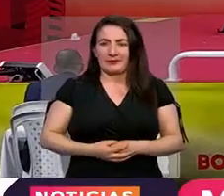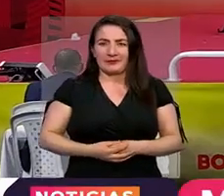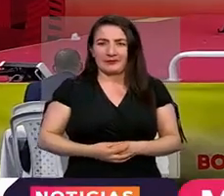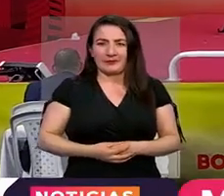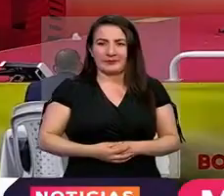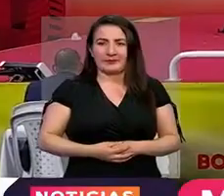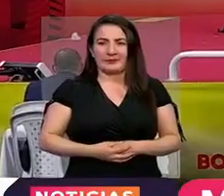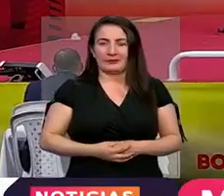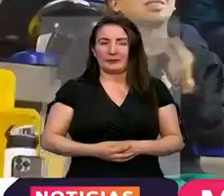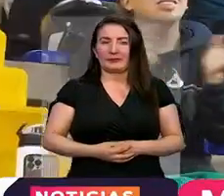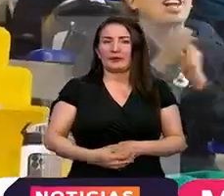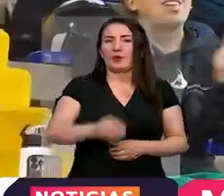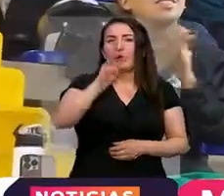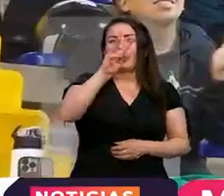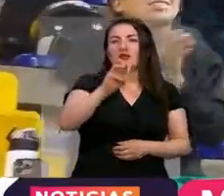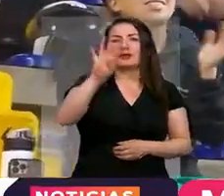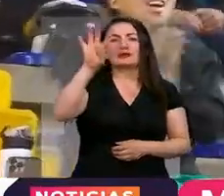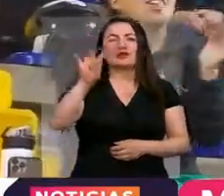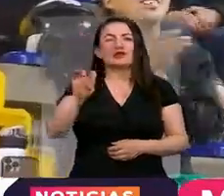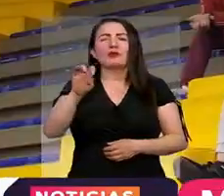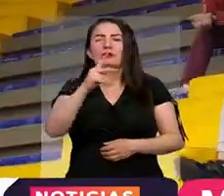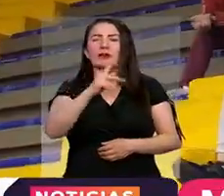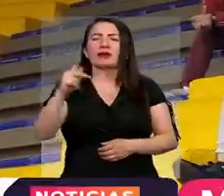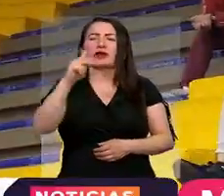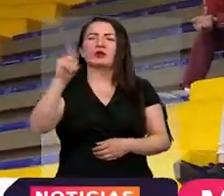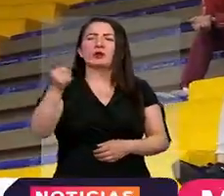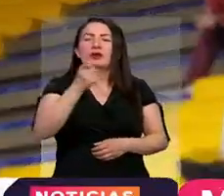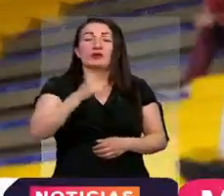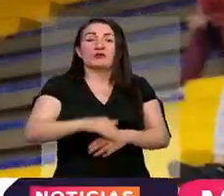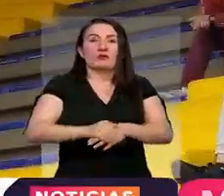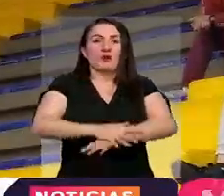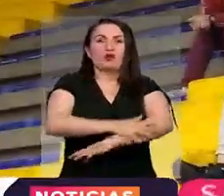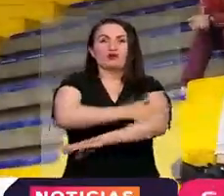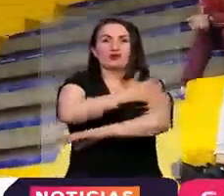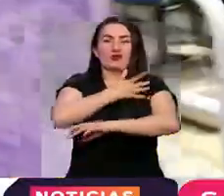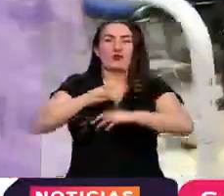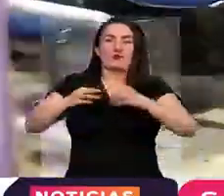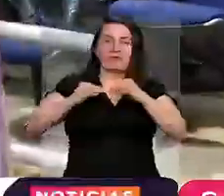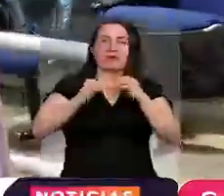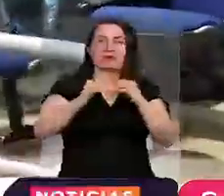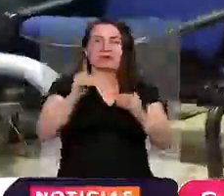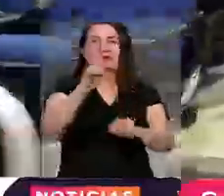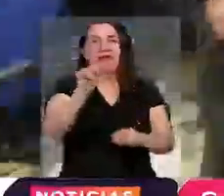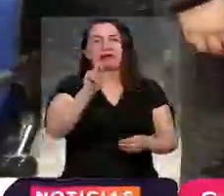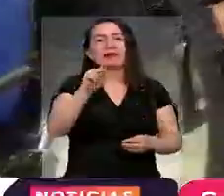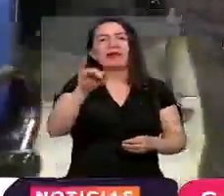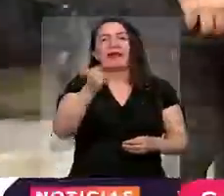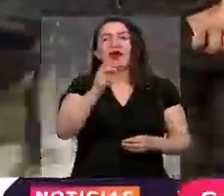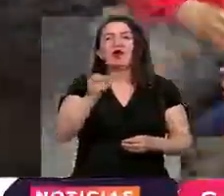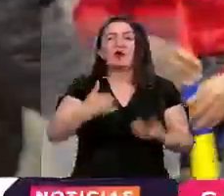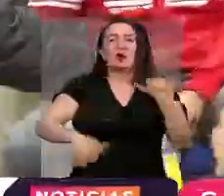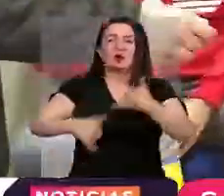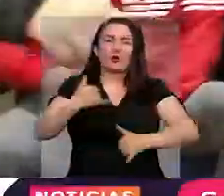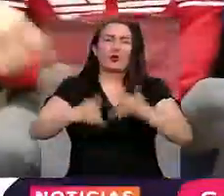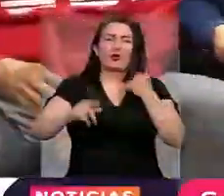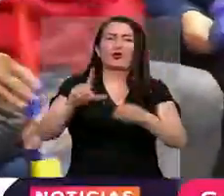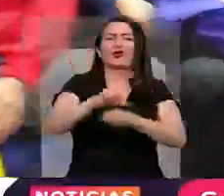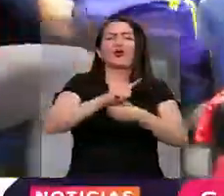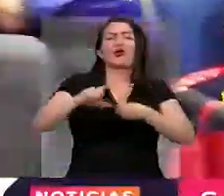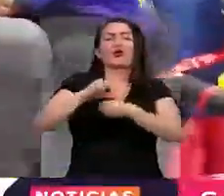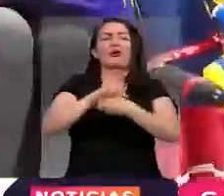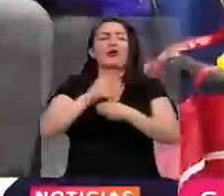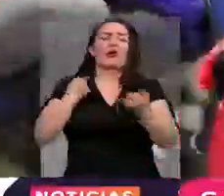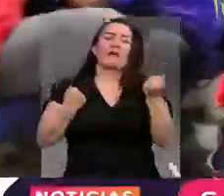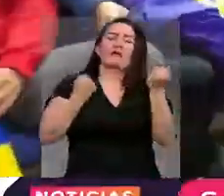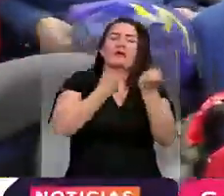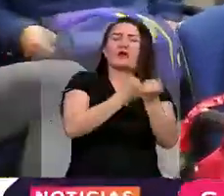La categoría de los 89 kilogramos llevó emoción a las tribunas y más con Santiago Rodallegas, quien jugó de local y que contó con el